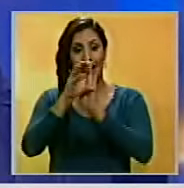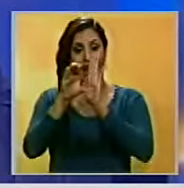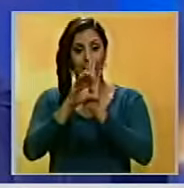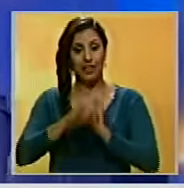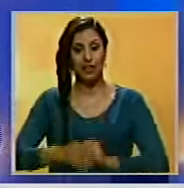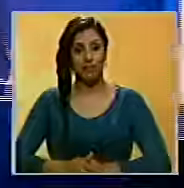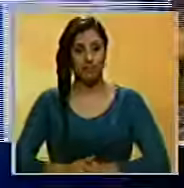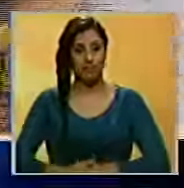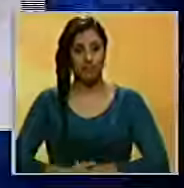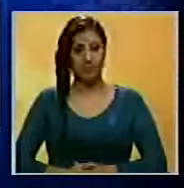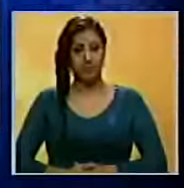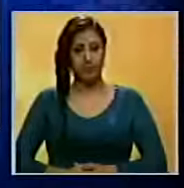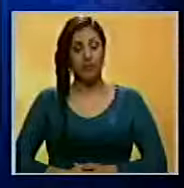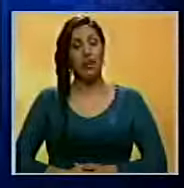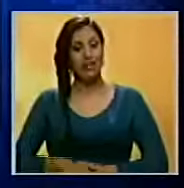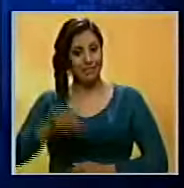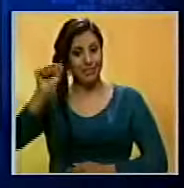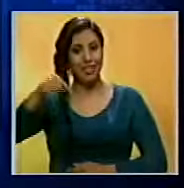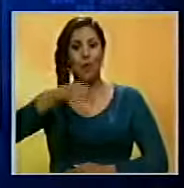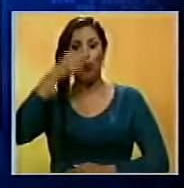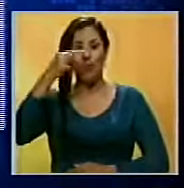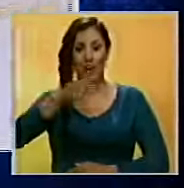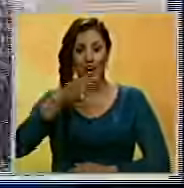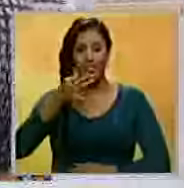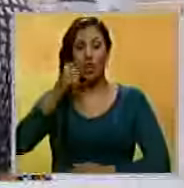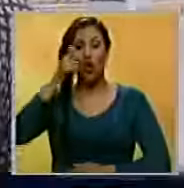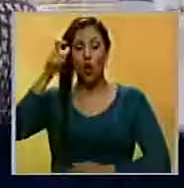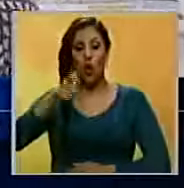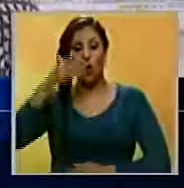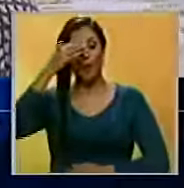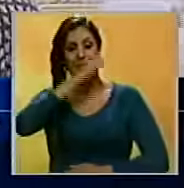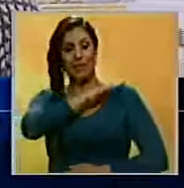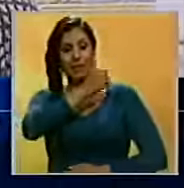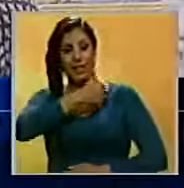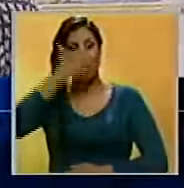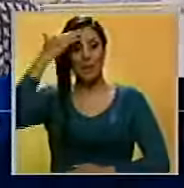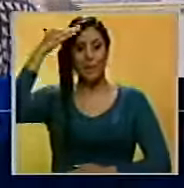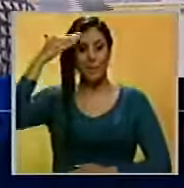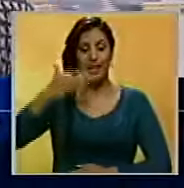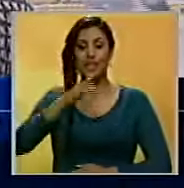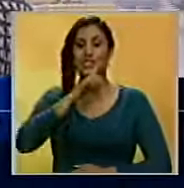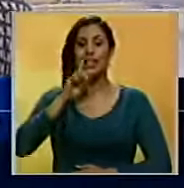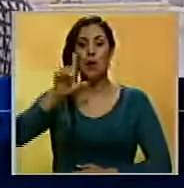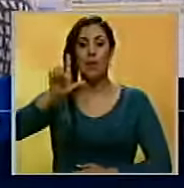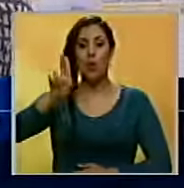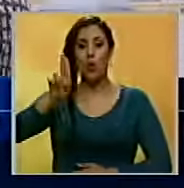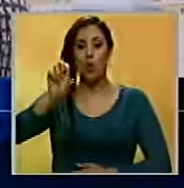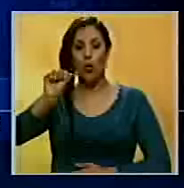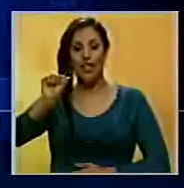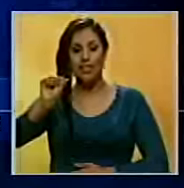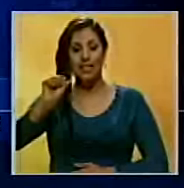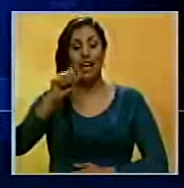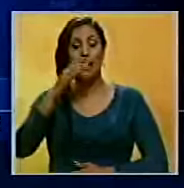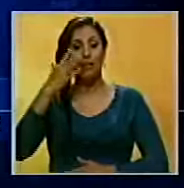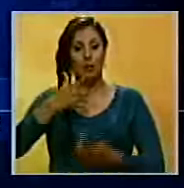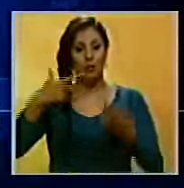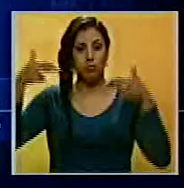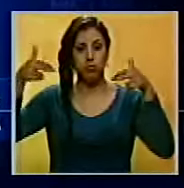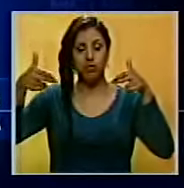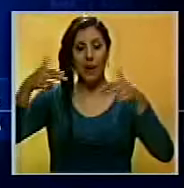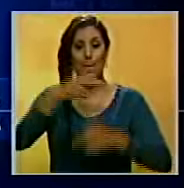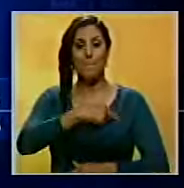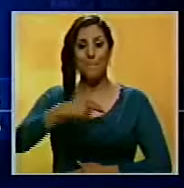Catia. Así es, buenas tardes. El sargento mayor de segunda, Luis Alfonso Caraballo Cedeño, fue interceptado